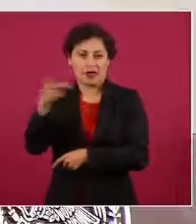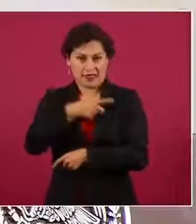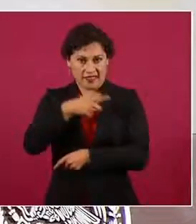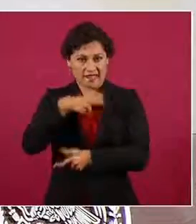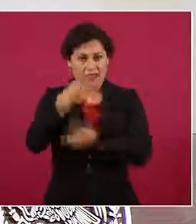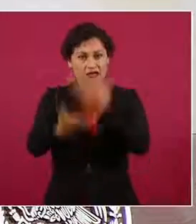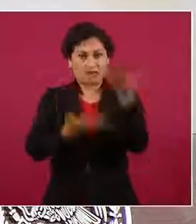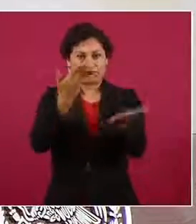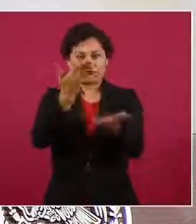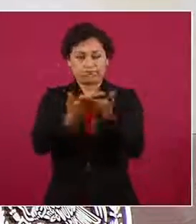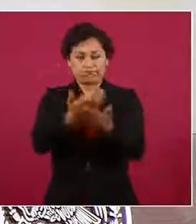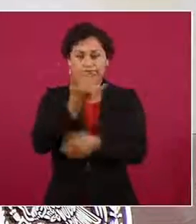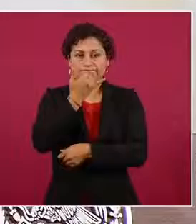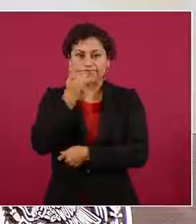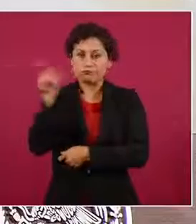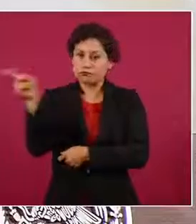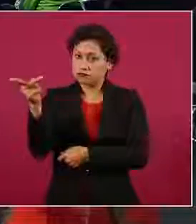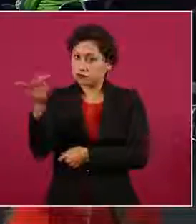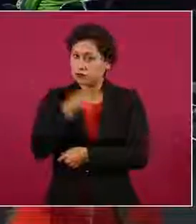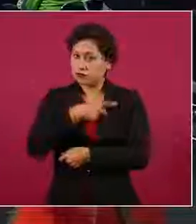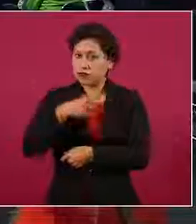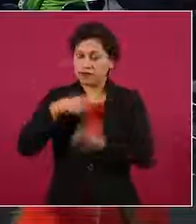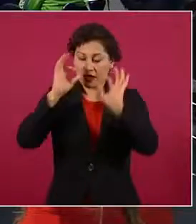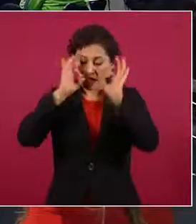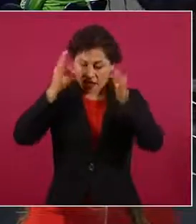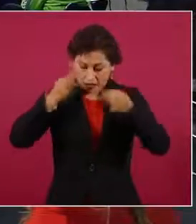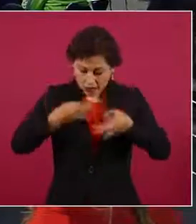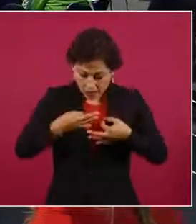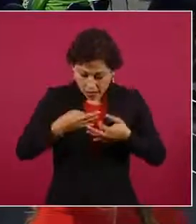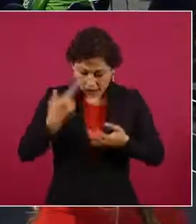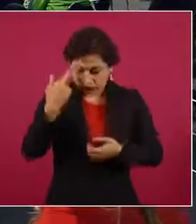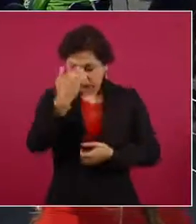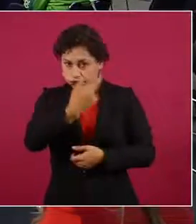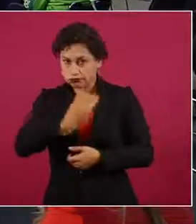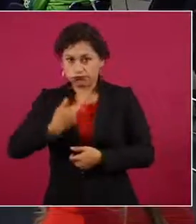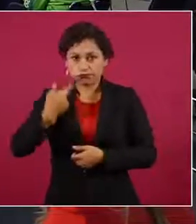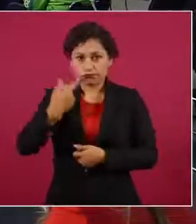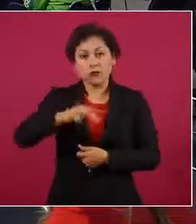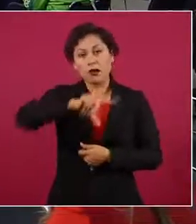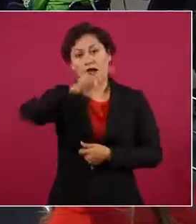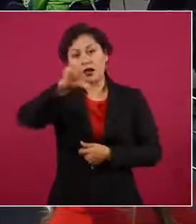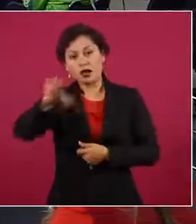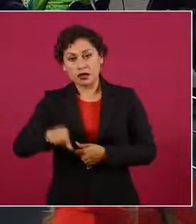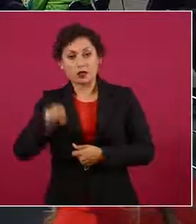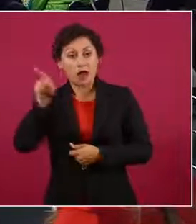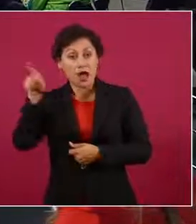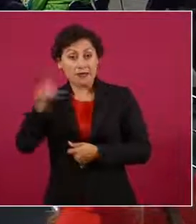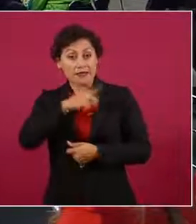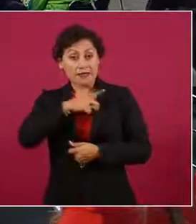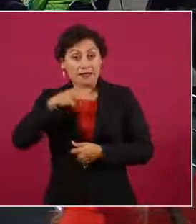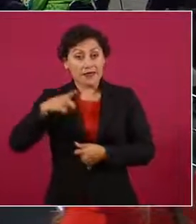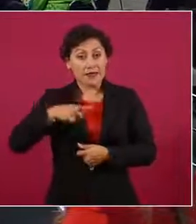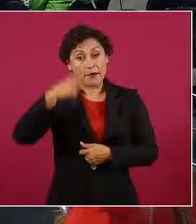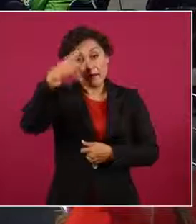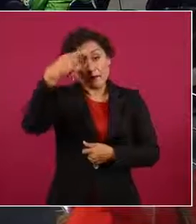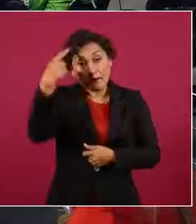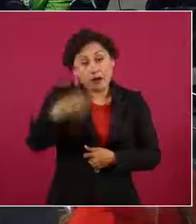hacer una autocrítica y ofrecerle a todos los países del mundo